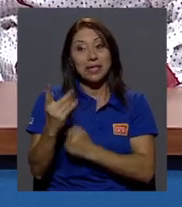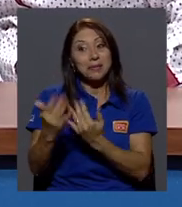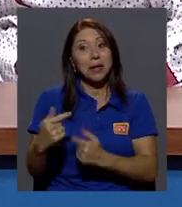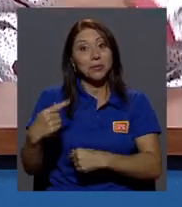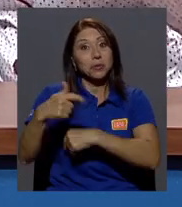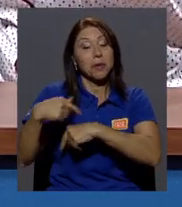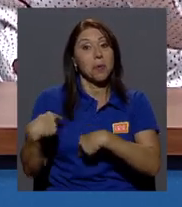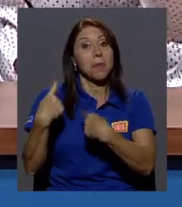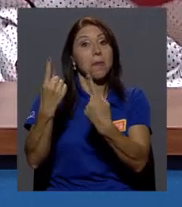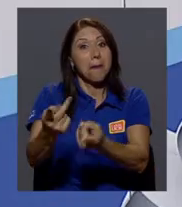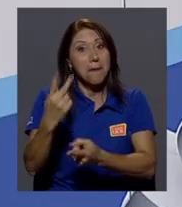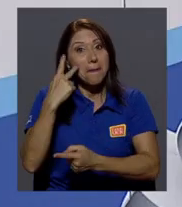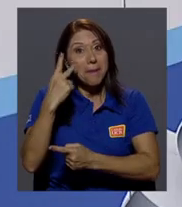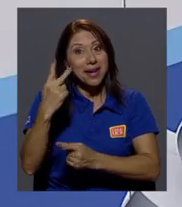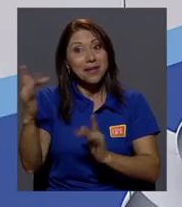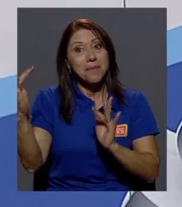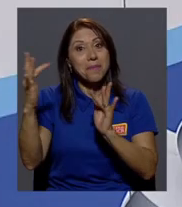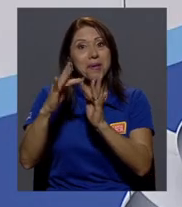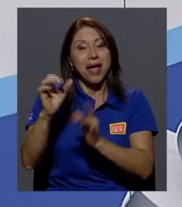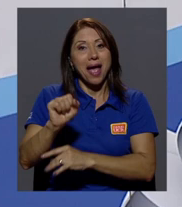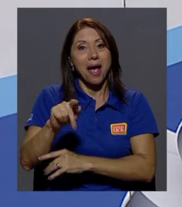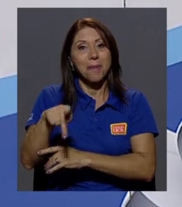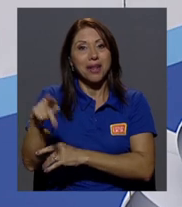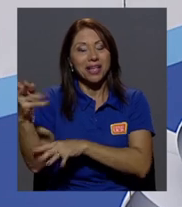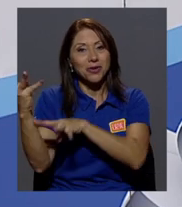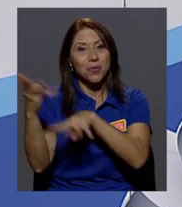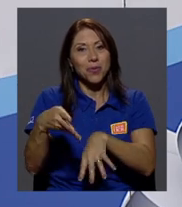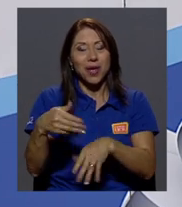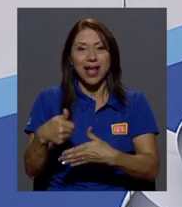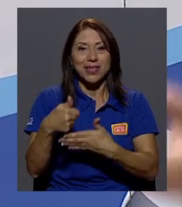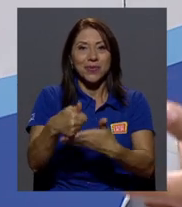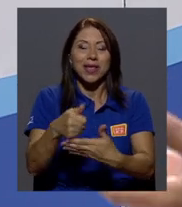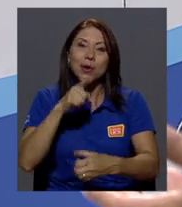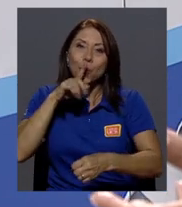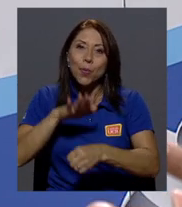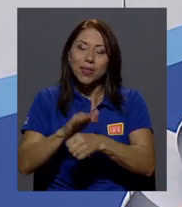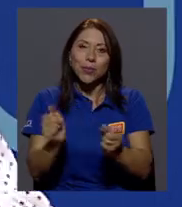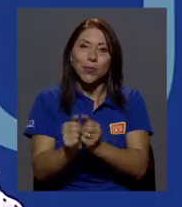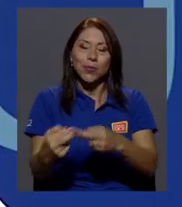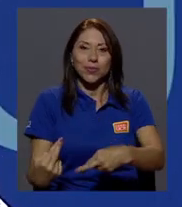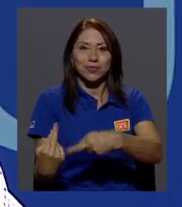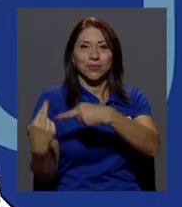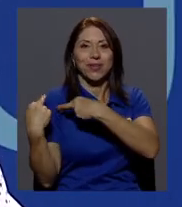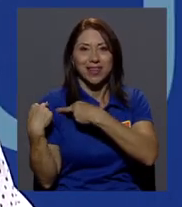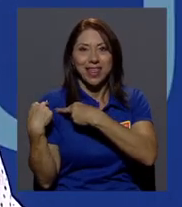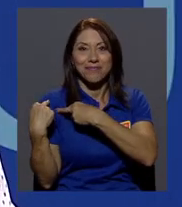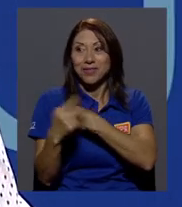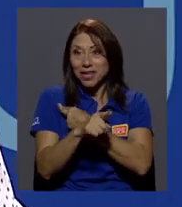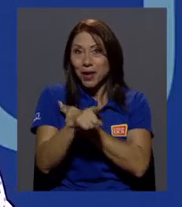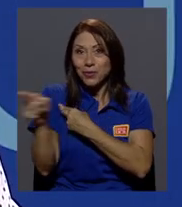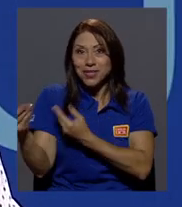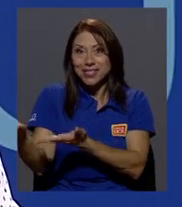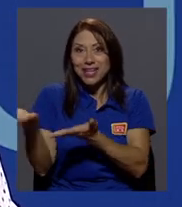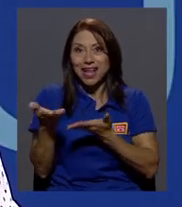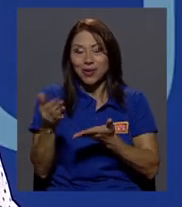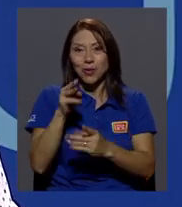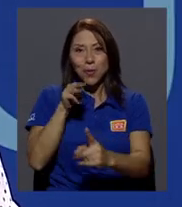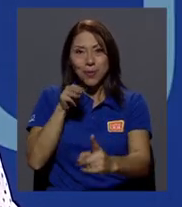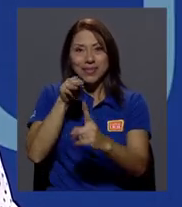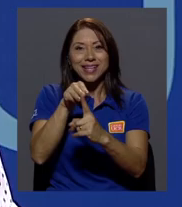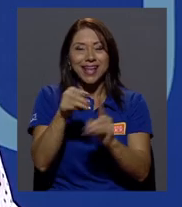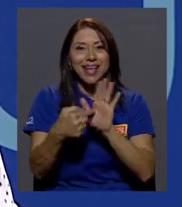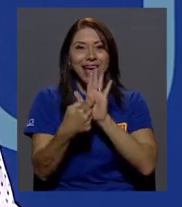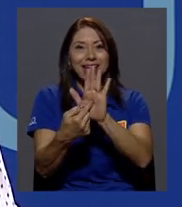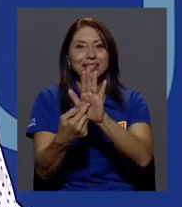esta aplicación ya dándole esa ayuda y cumpliendo con esa responsabilidad social que ustedes fueron los que trajeron como mensaje a